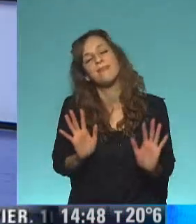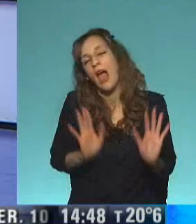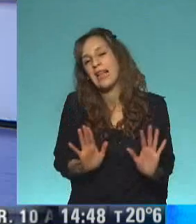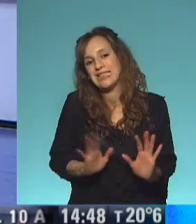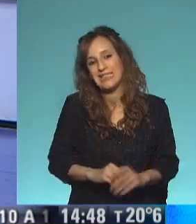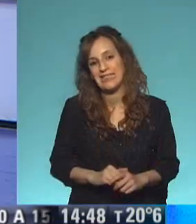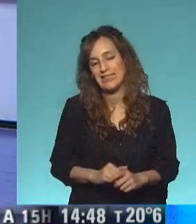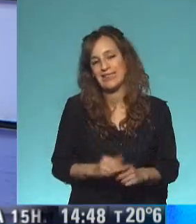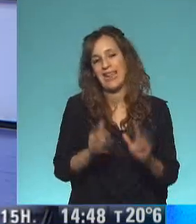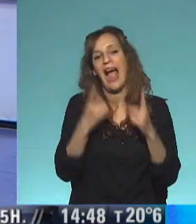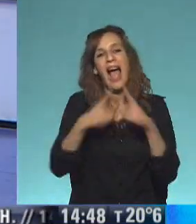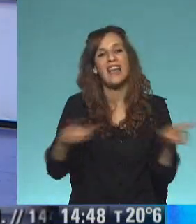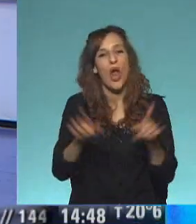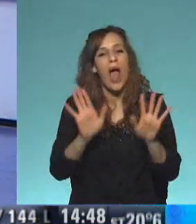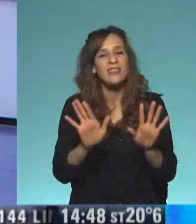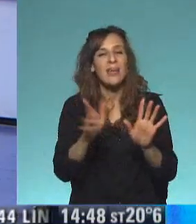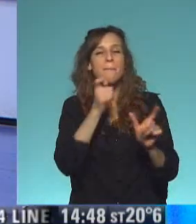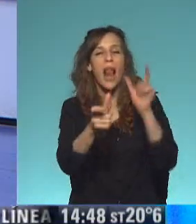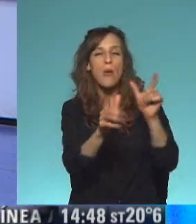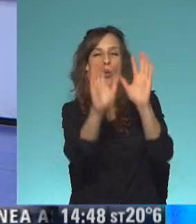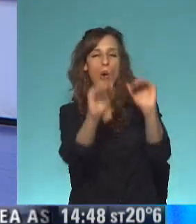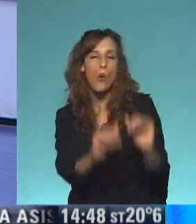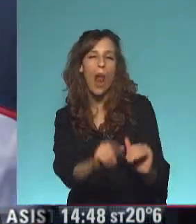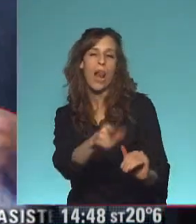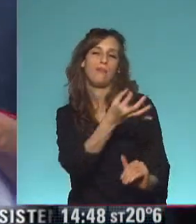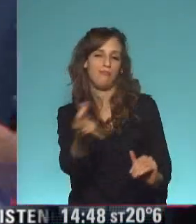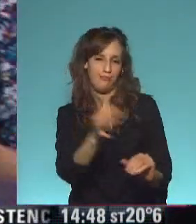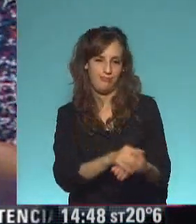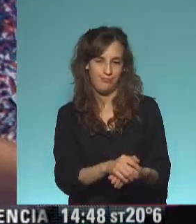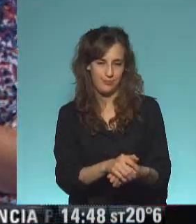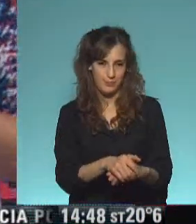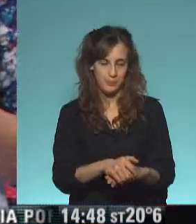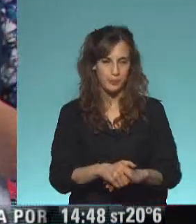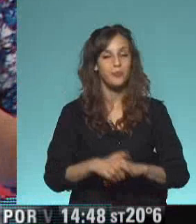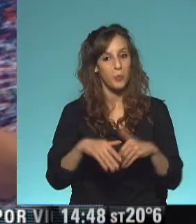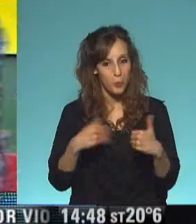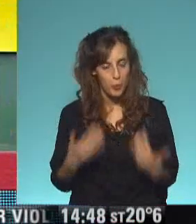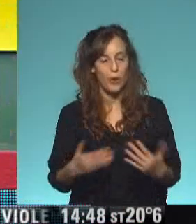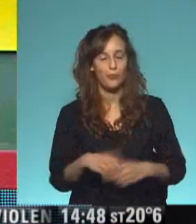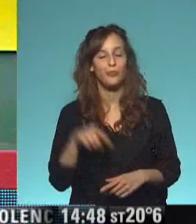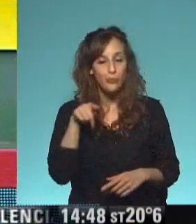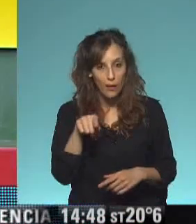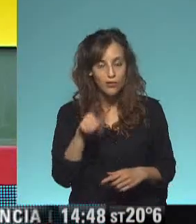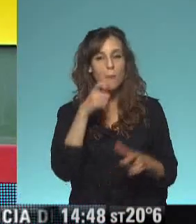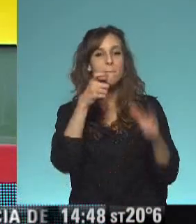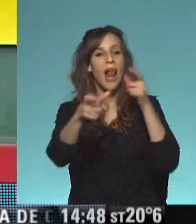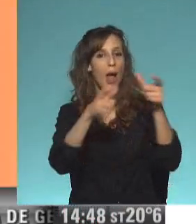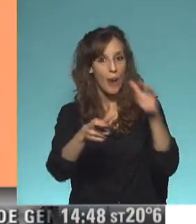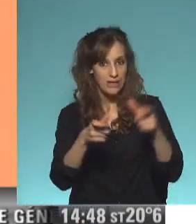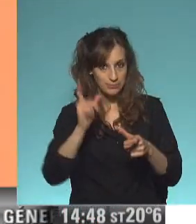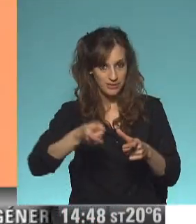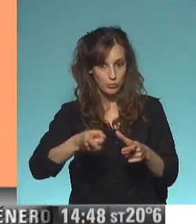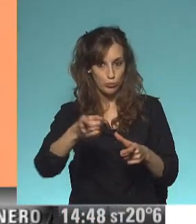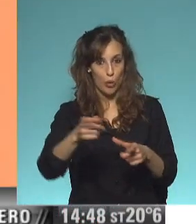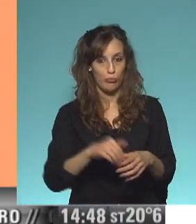a la mujer. Sería complicado. Hay que llamar, claro. ¡Mujer! Muy bien. Bueno, ahí tenemos... la plaquita